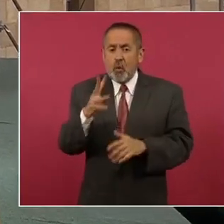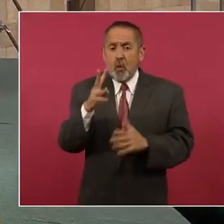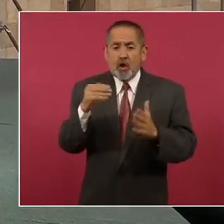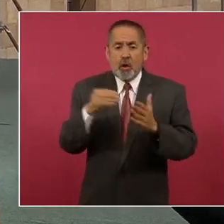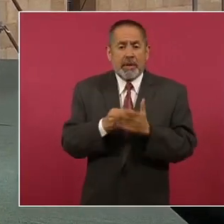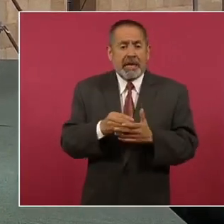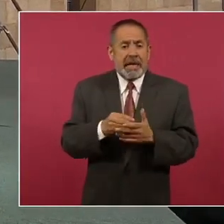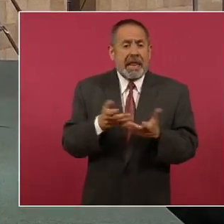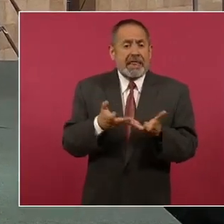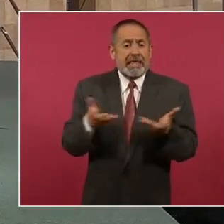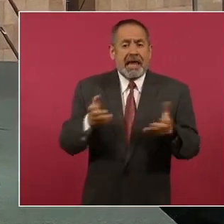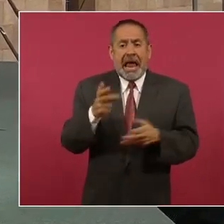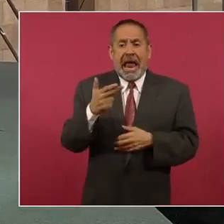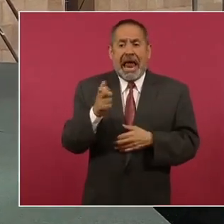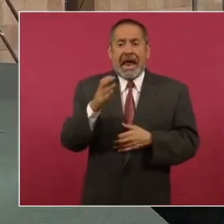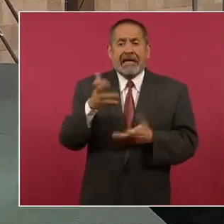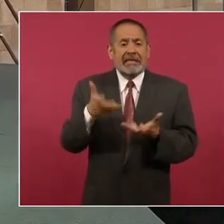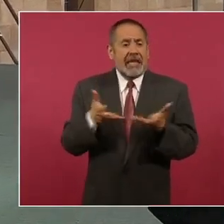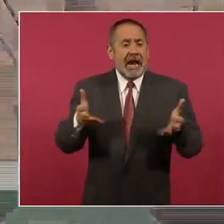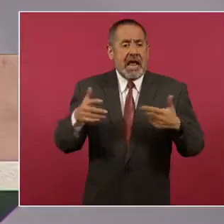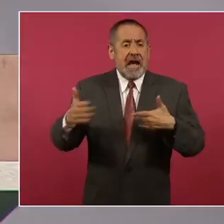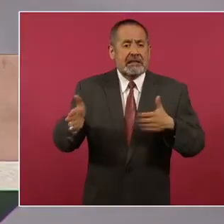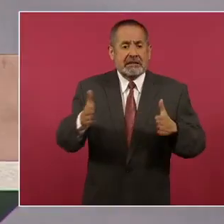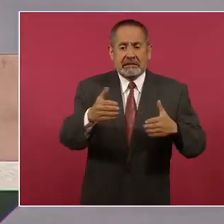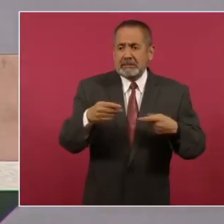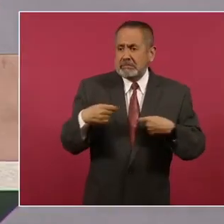9.764.000 hectáreas a